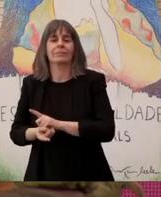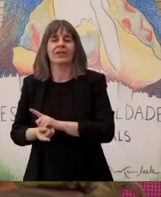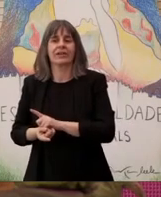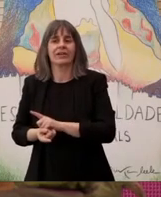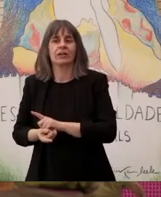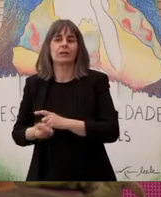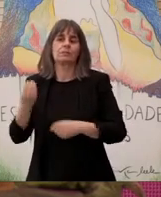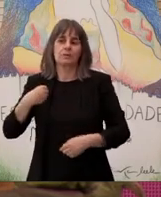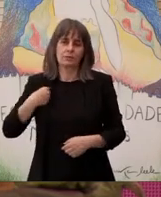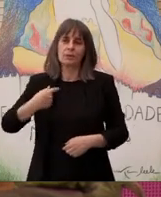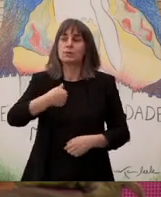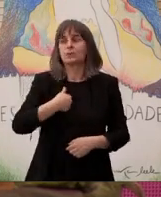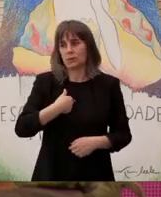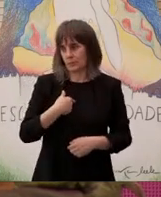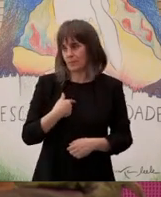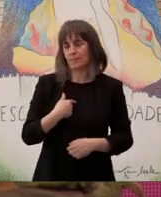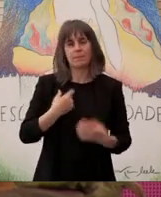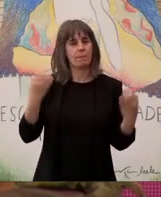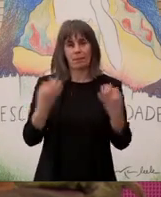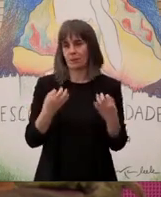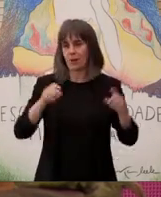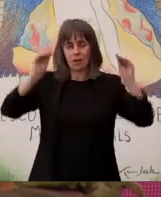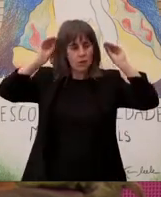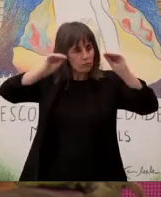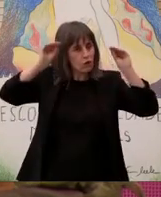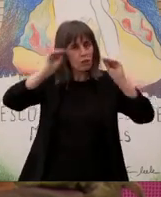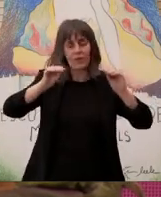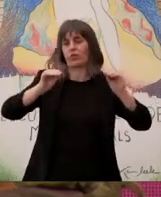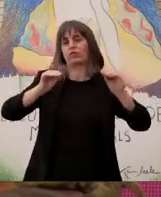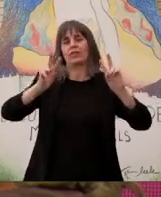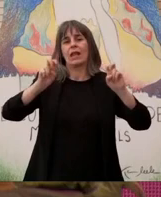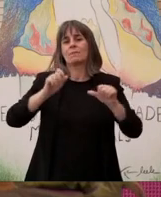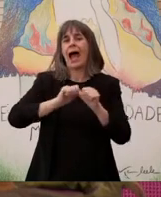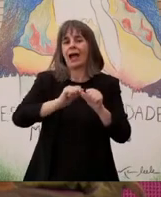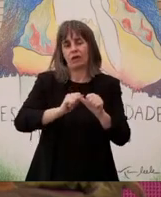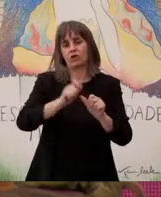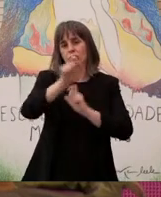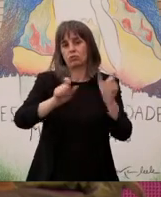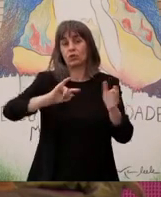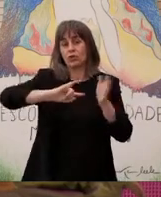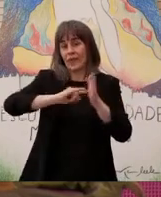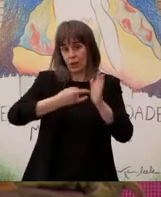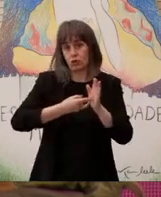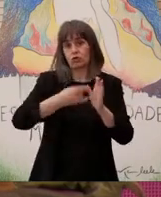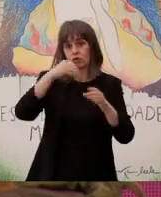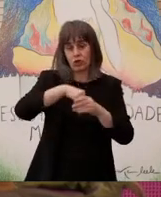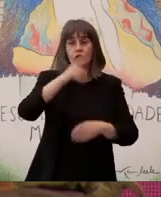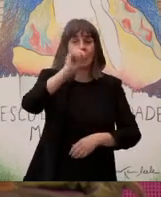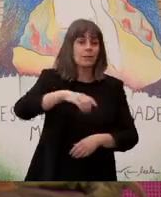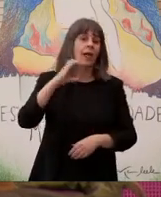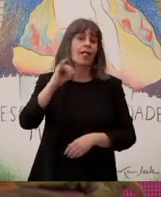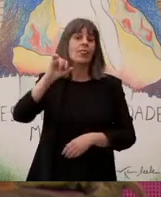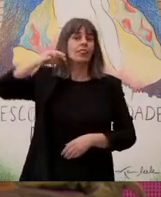por eso apelo a formación en género para personal técnico para formación continua también los cines también